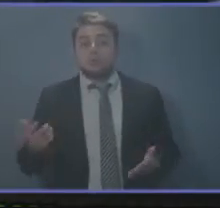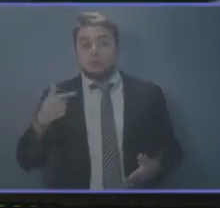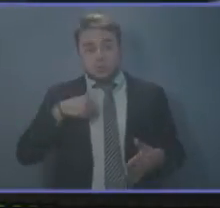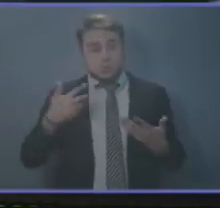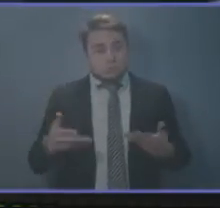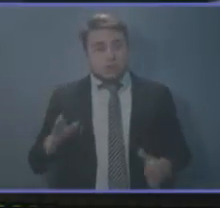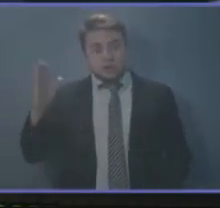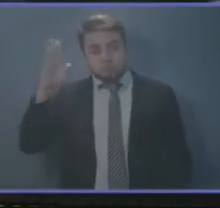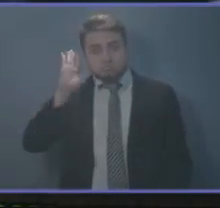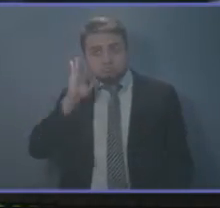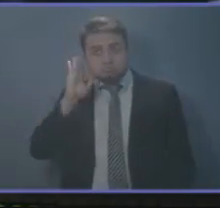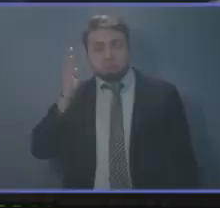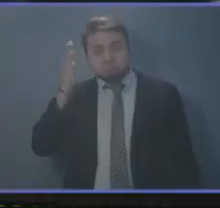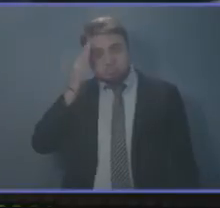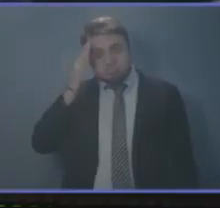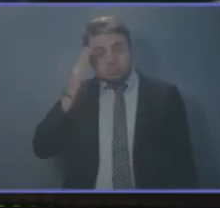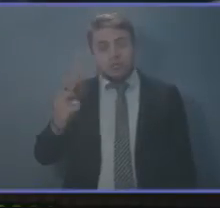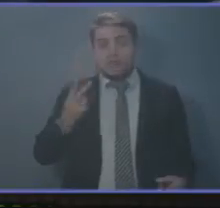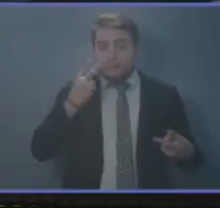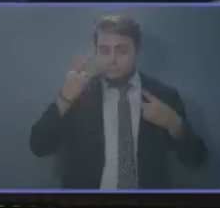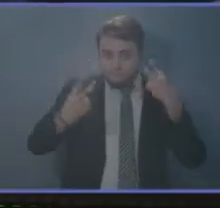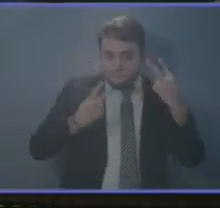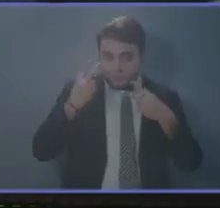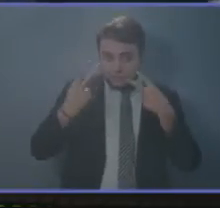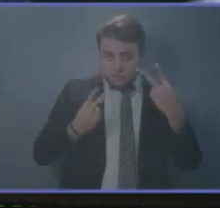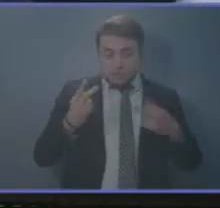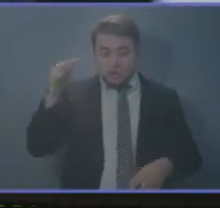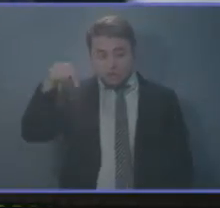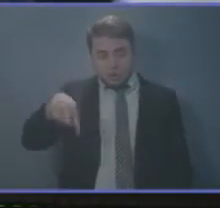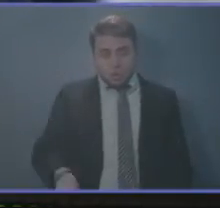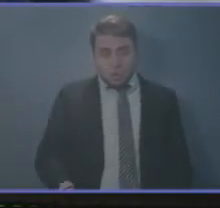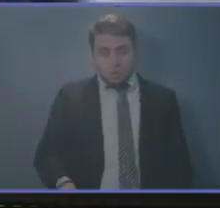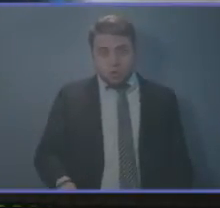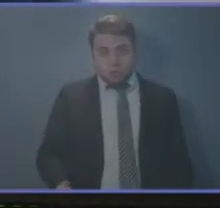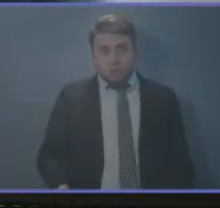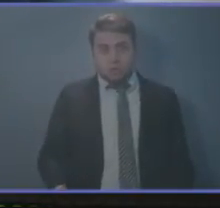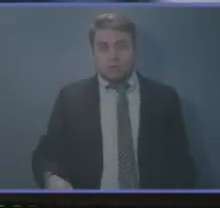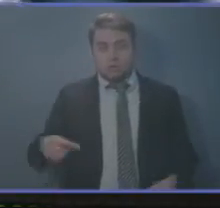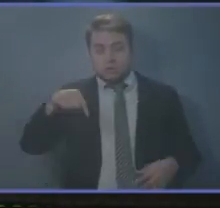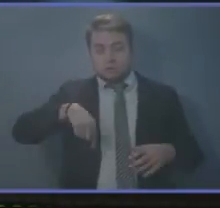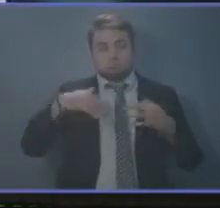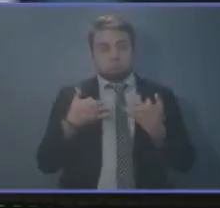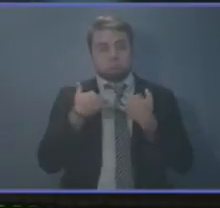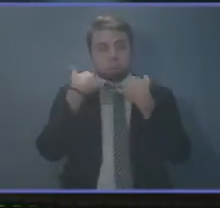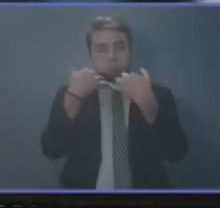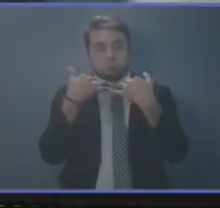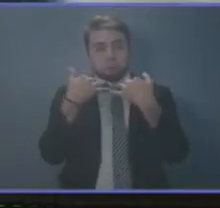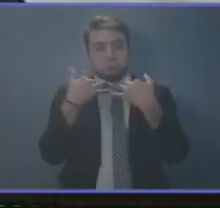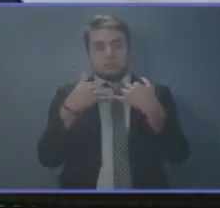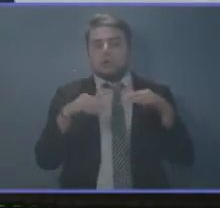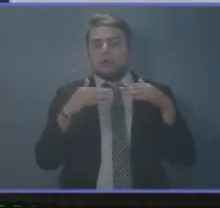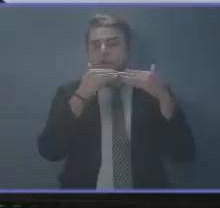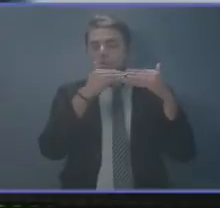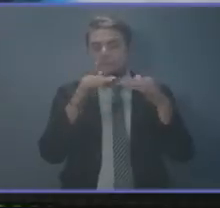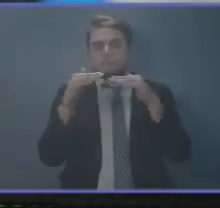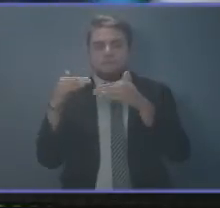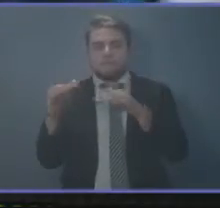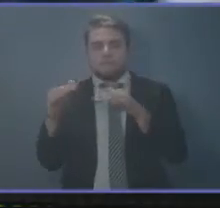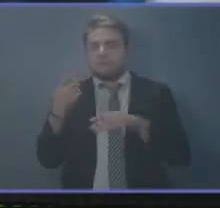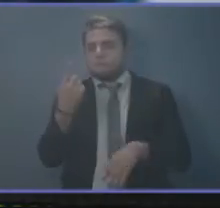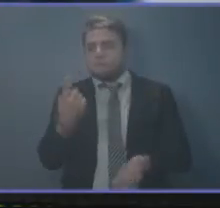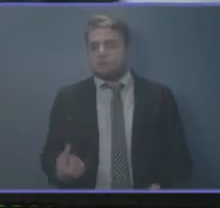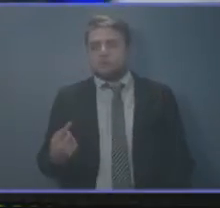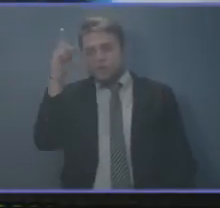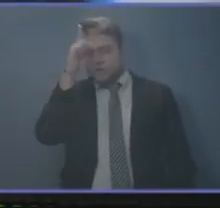escuchado que la visita que hoy ha hecho el Pleno Legislativo a algunos empresarios del sector